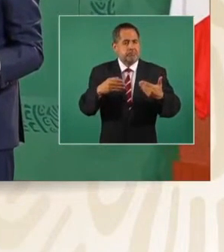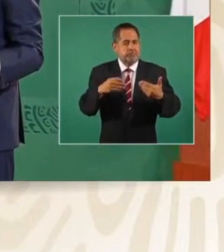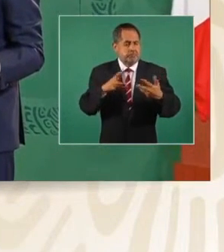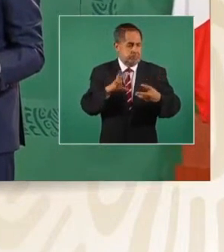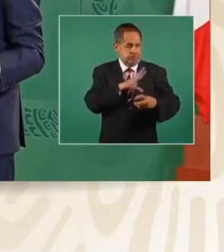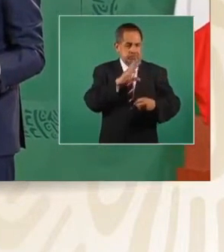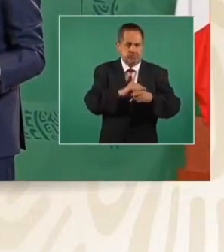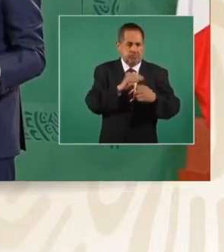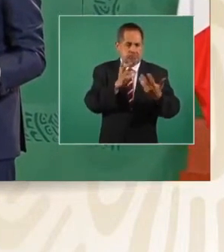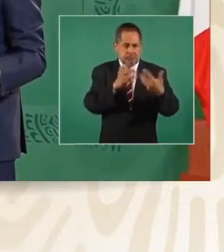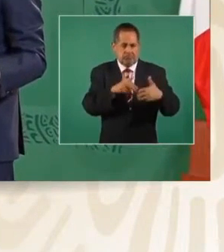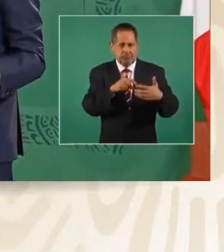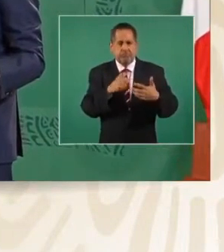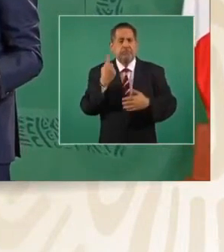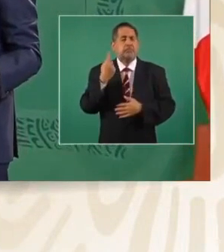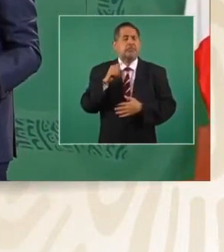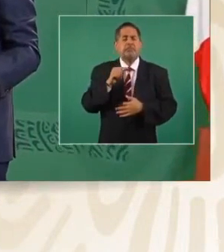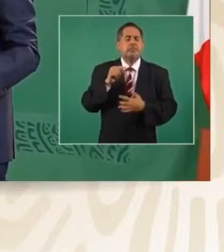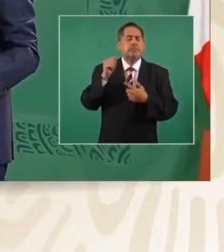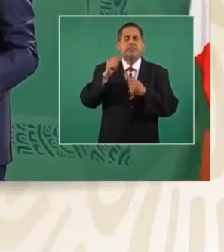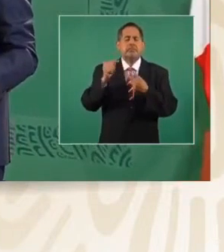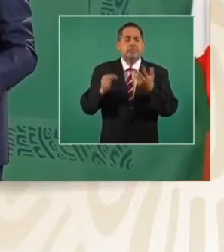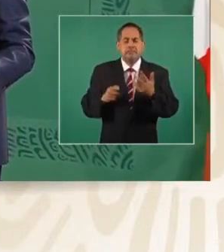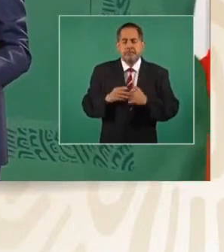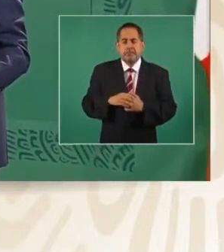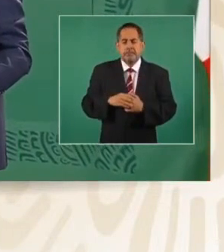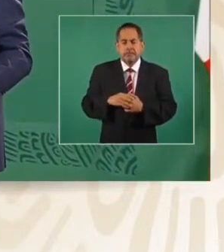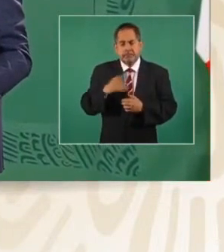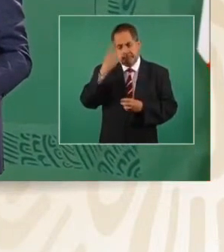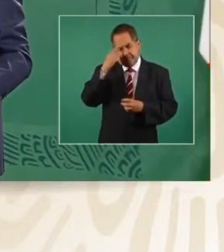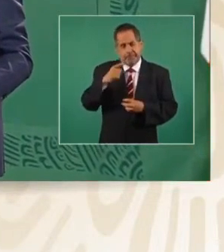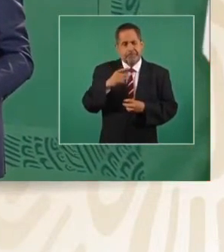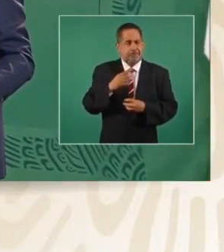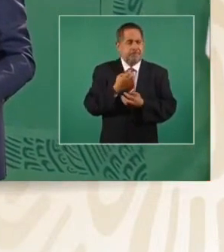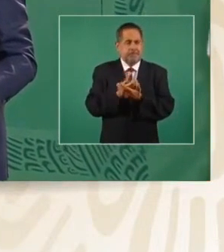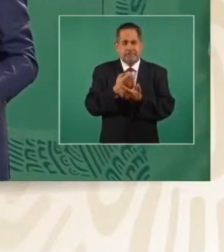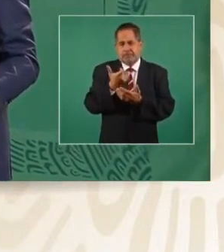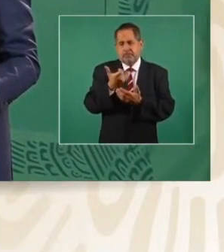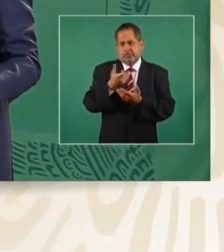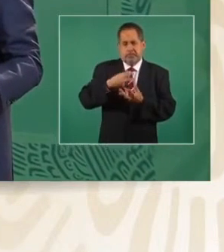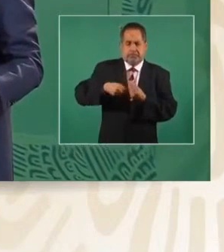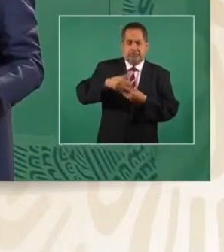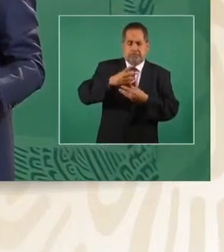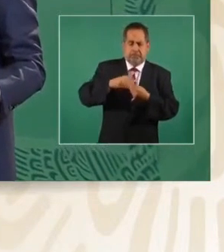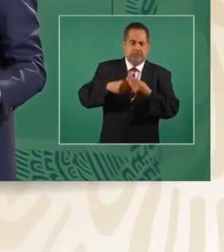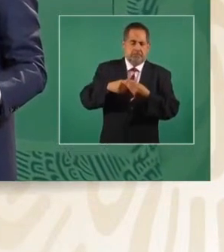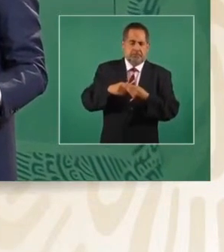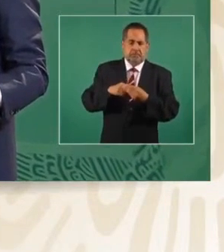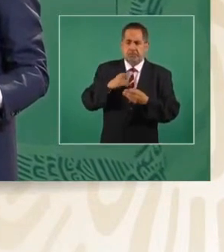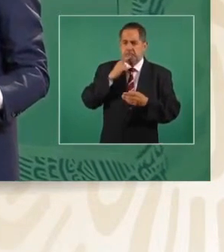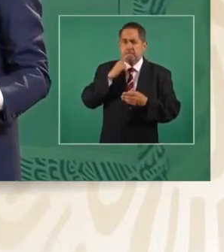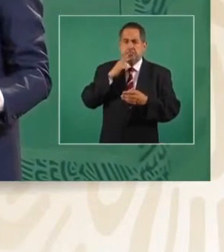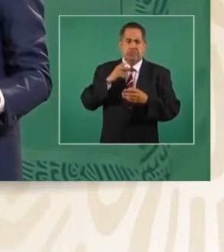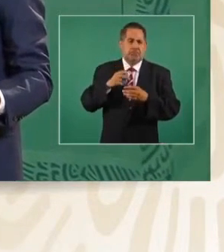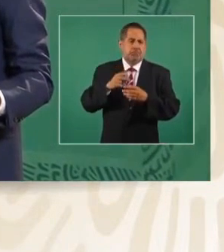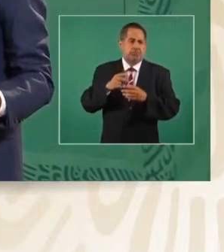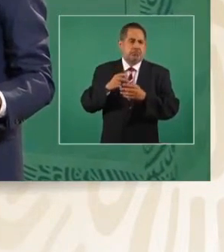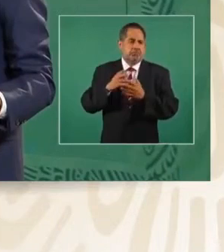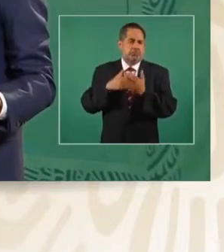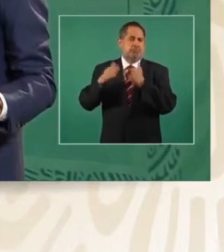que incluya el crecimiento económico de América del